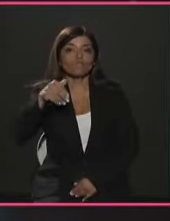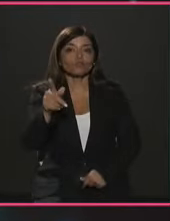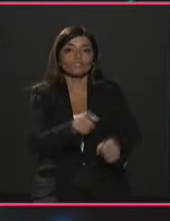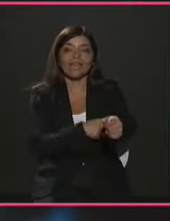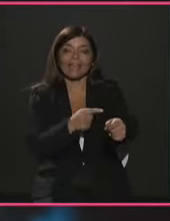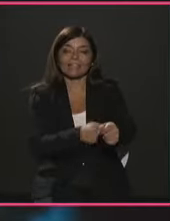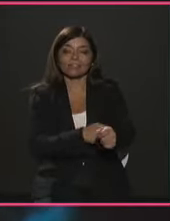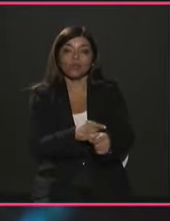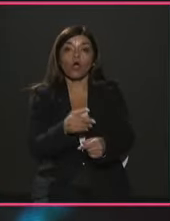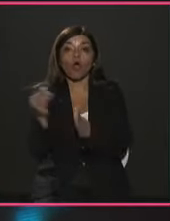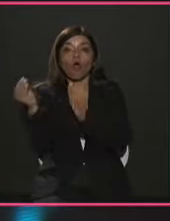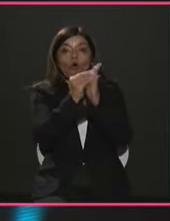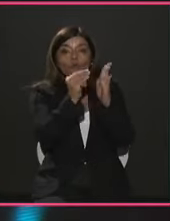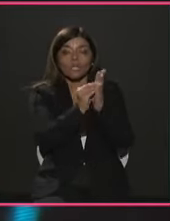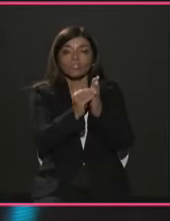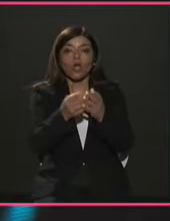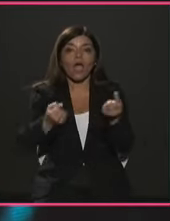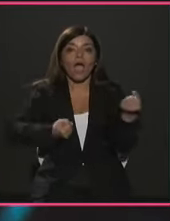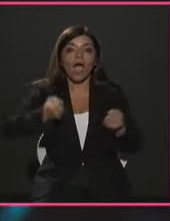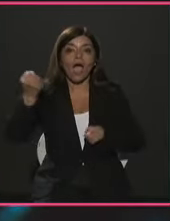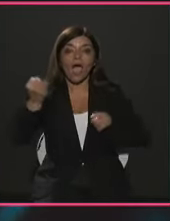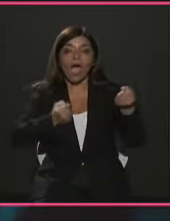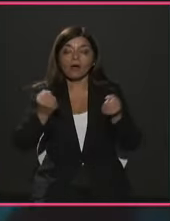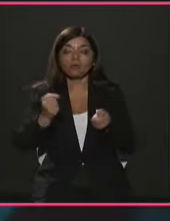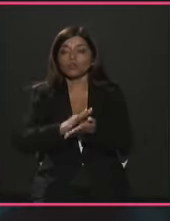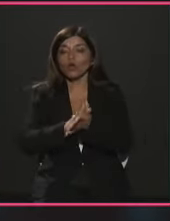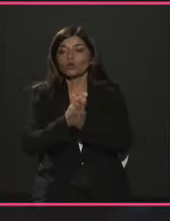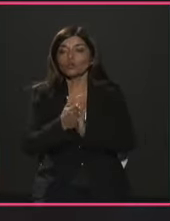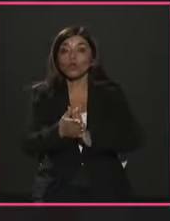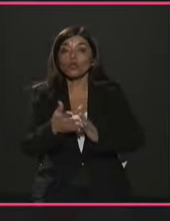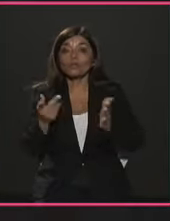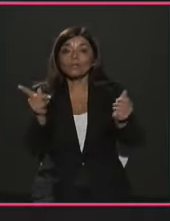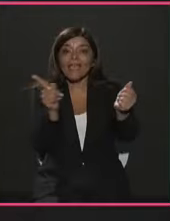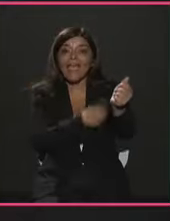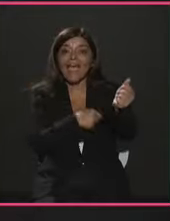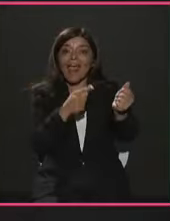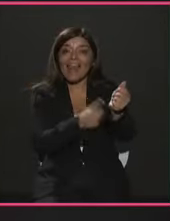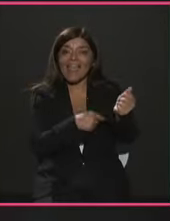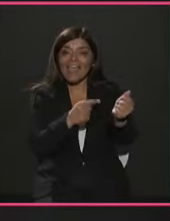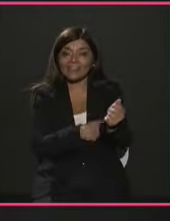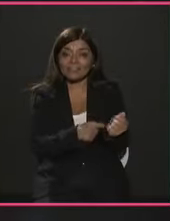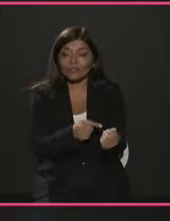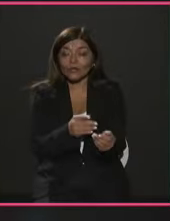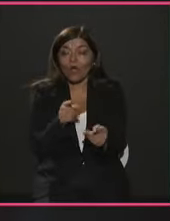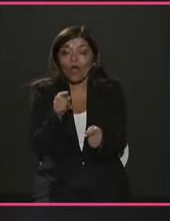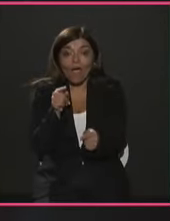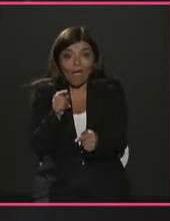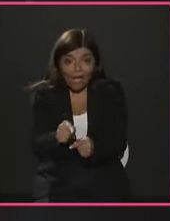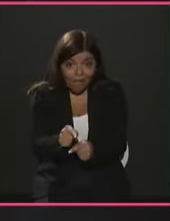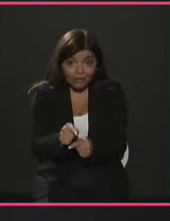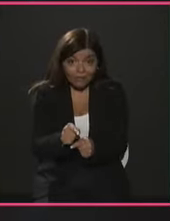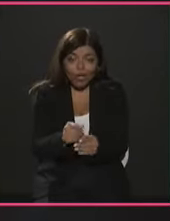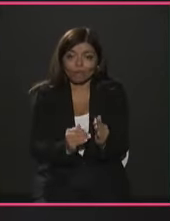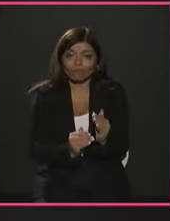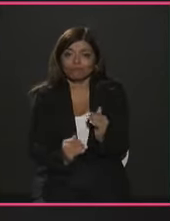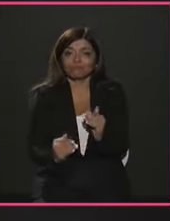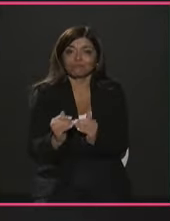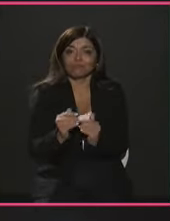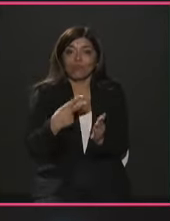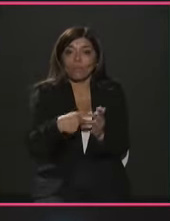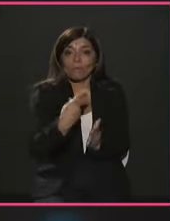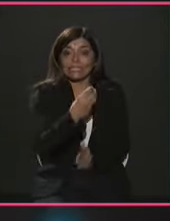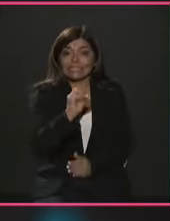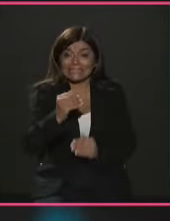fabricantes de auto ahora etcétera de movilidad están todos yéndose por la electromovilidad no hay otro camino no existe camino después del 2030 en